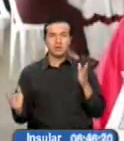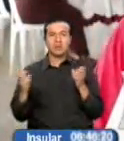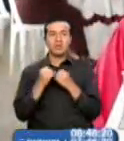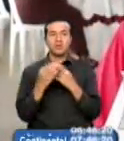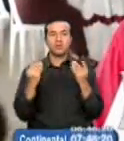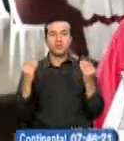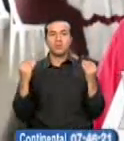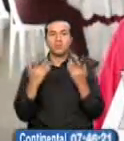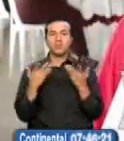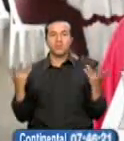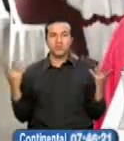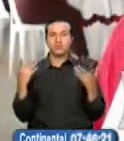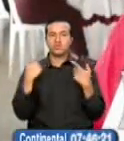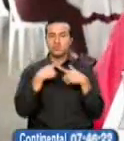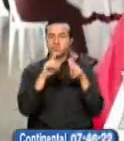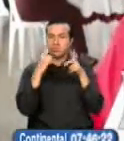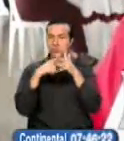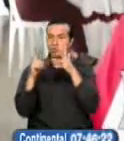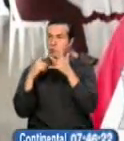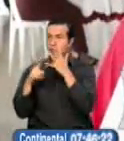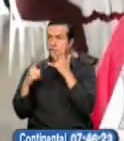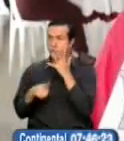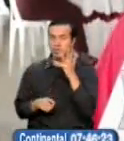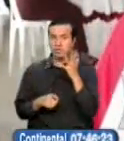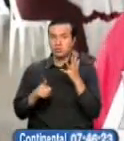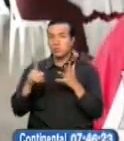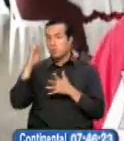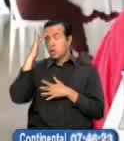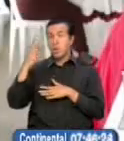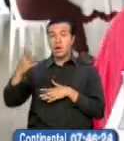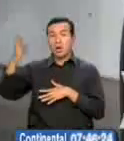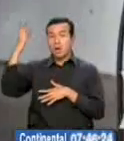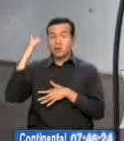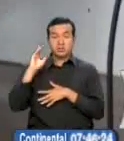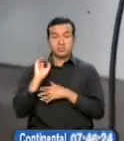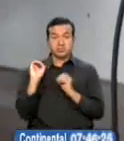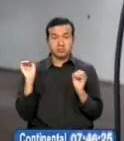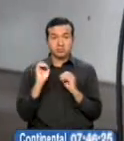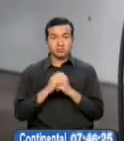en muchos lugares, ya que antes no podíamos estar.